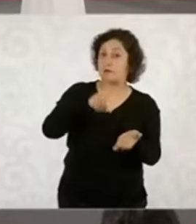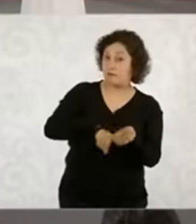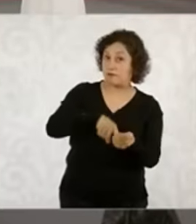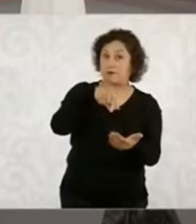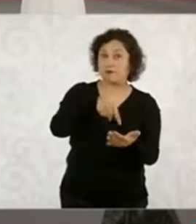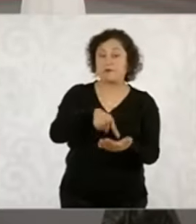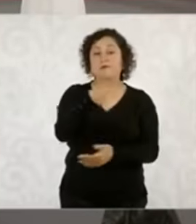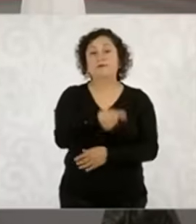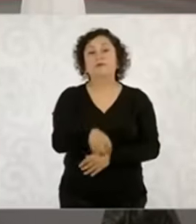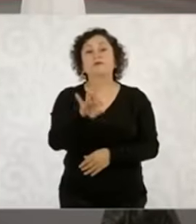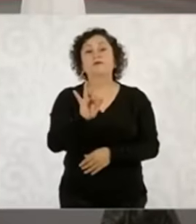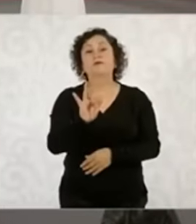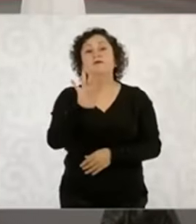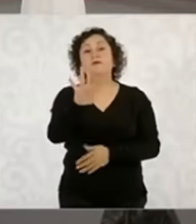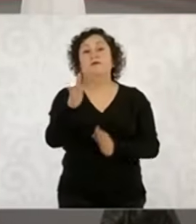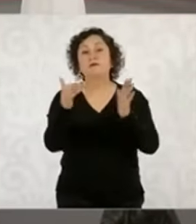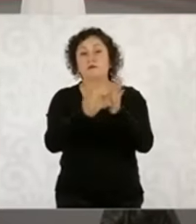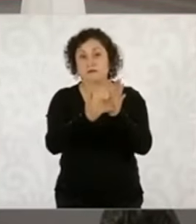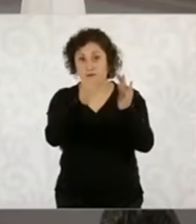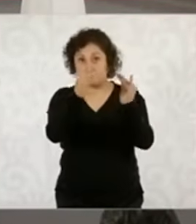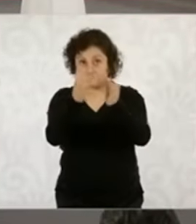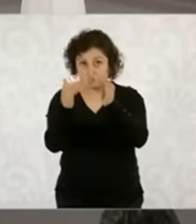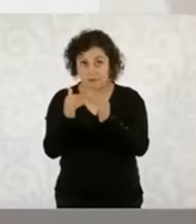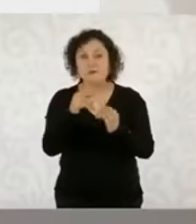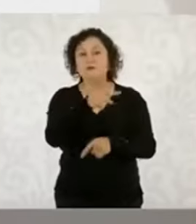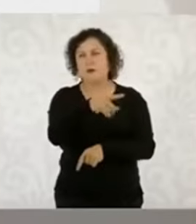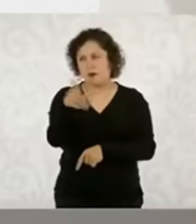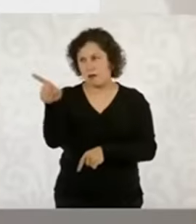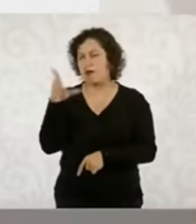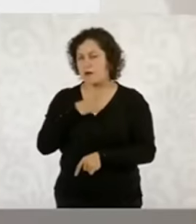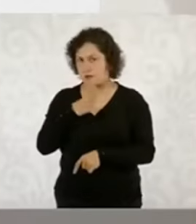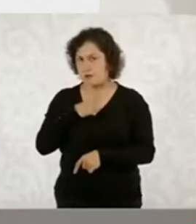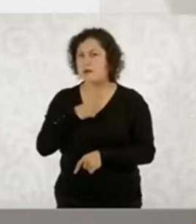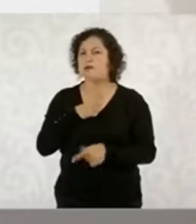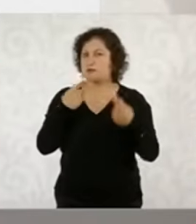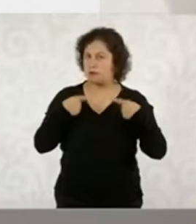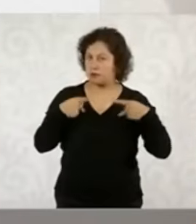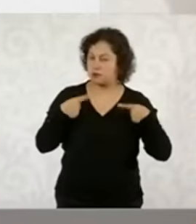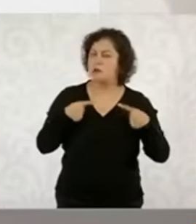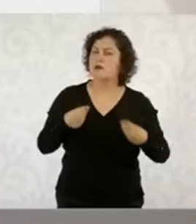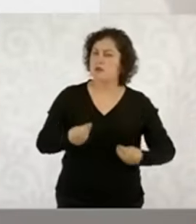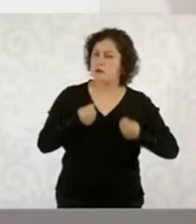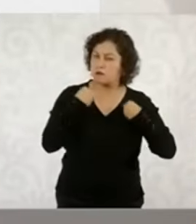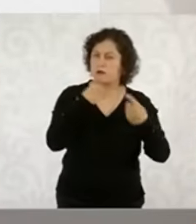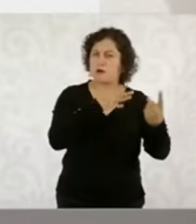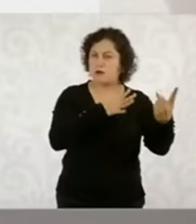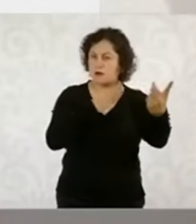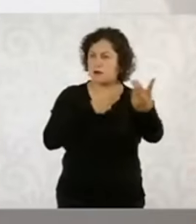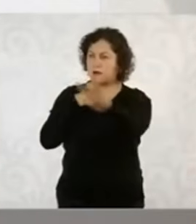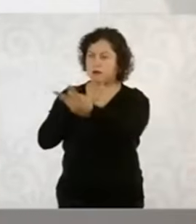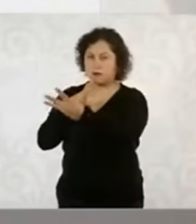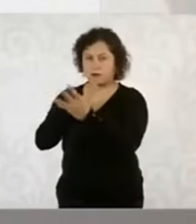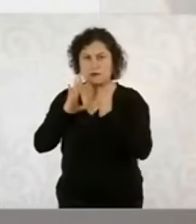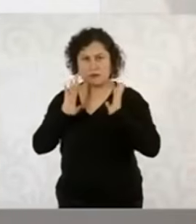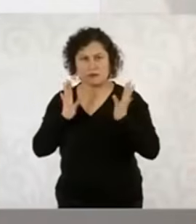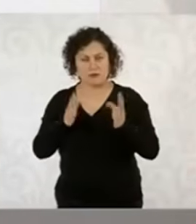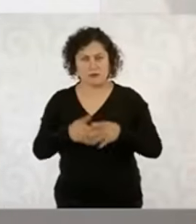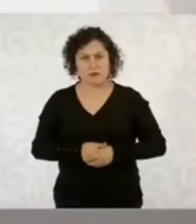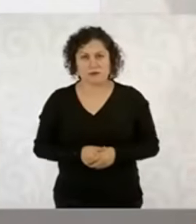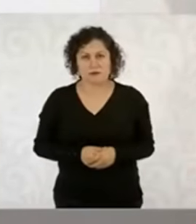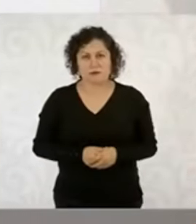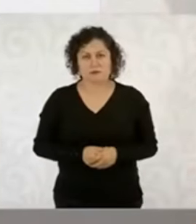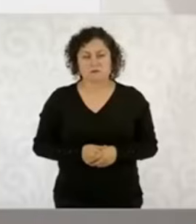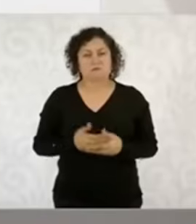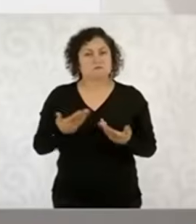145.000 están habitadas, no abandonadas. Están habitadas por personas